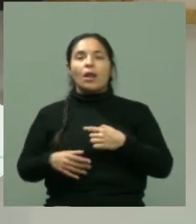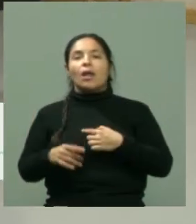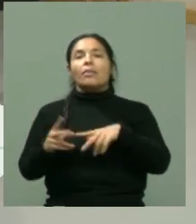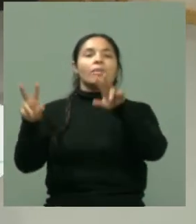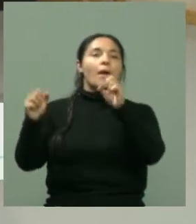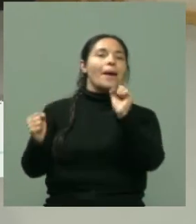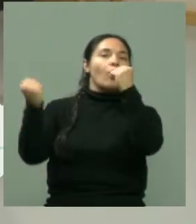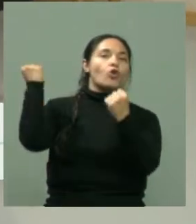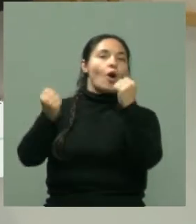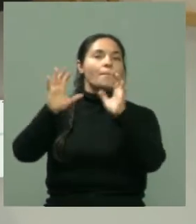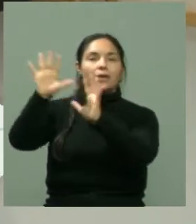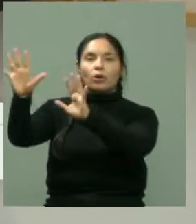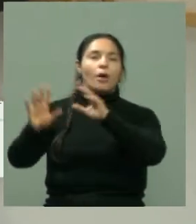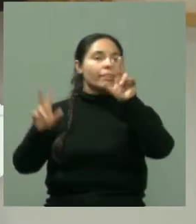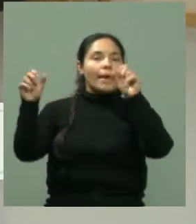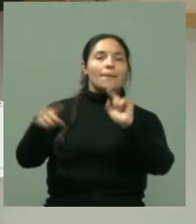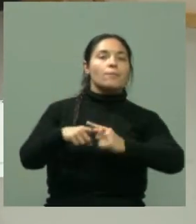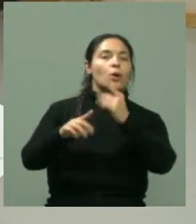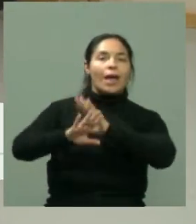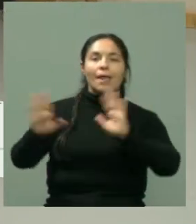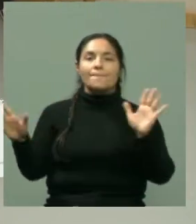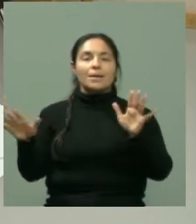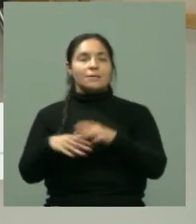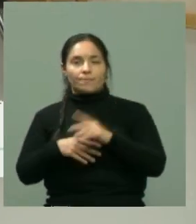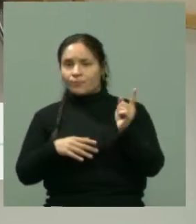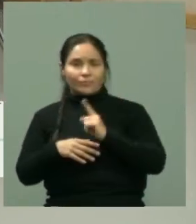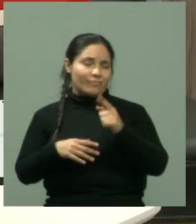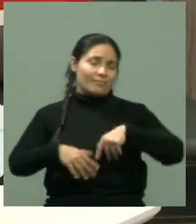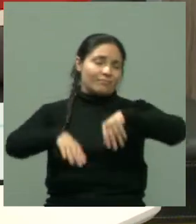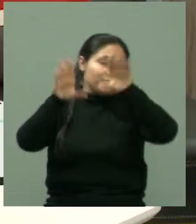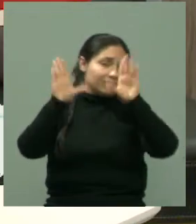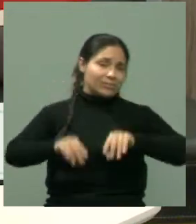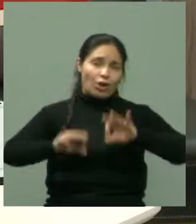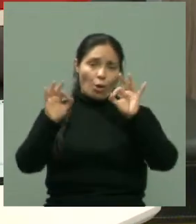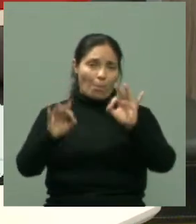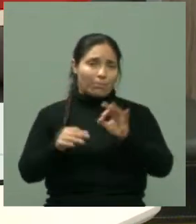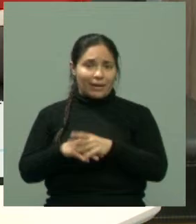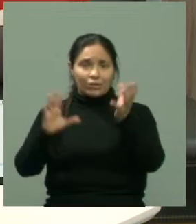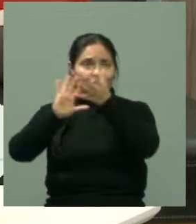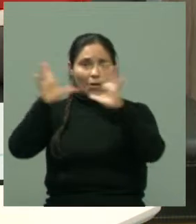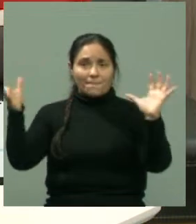lo político, lo social, sino algo que es totalmente transversal a todas esas aristas.